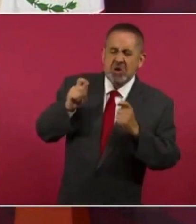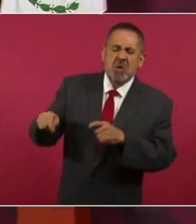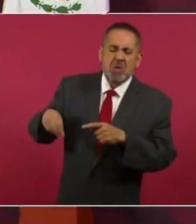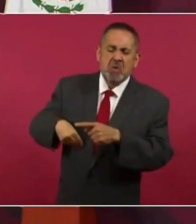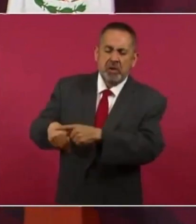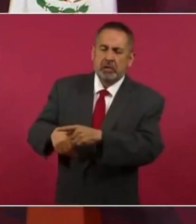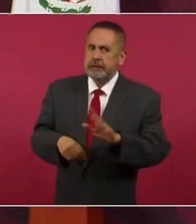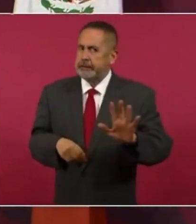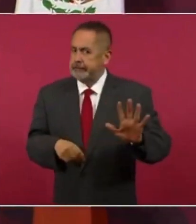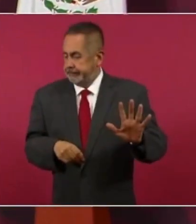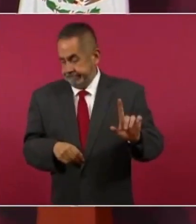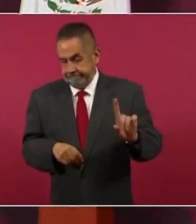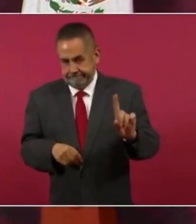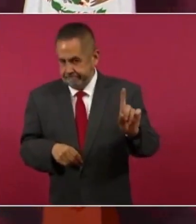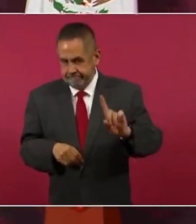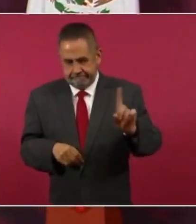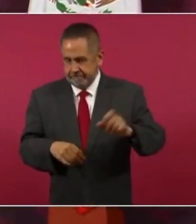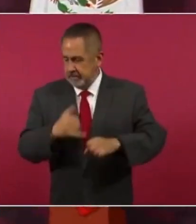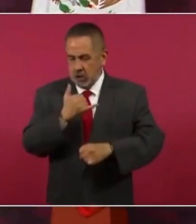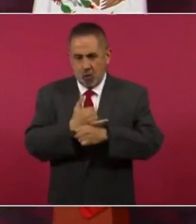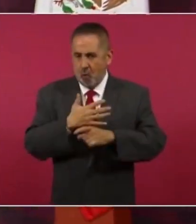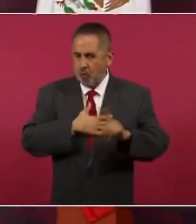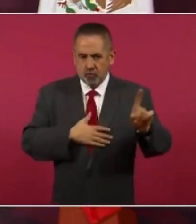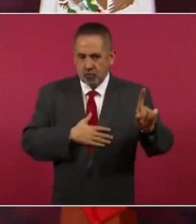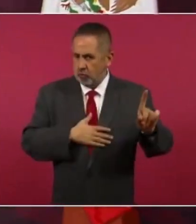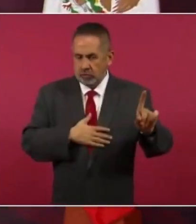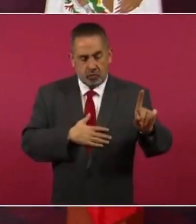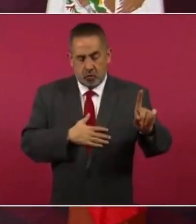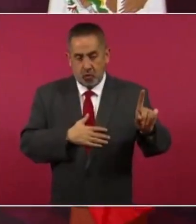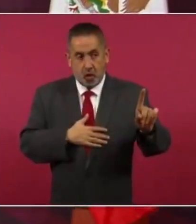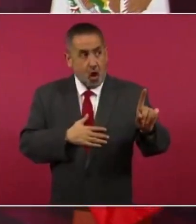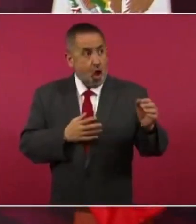y lo consideramos injusto